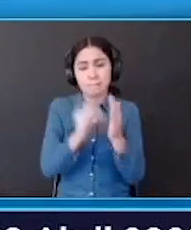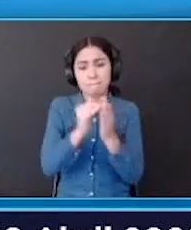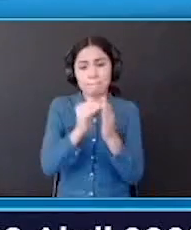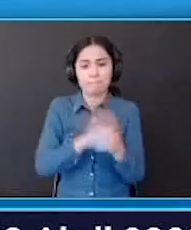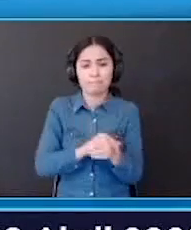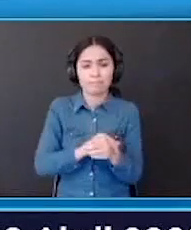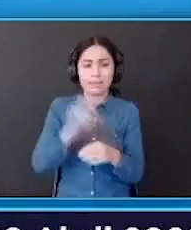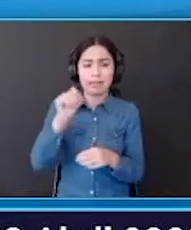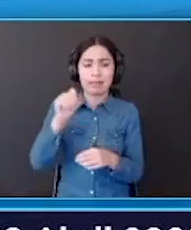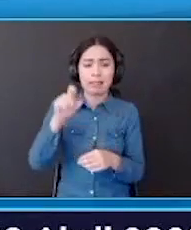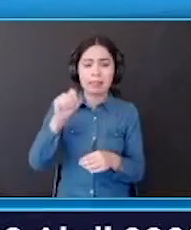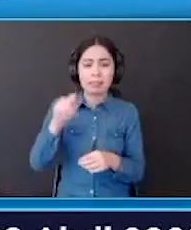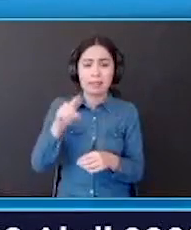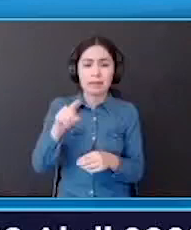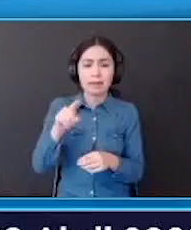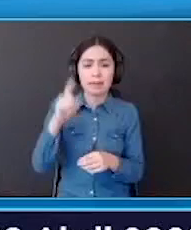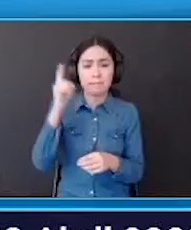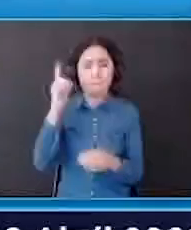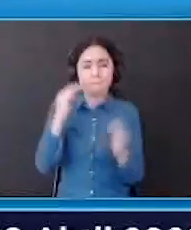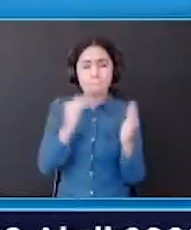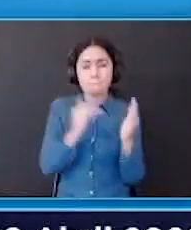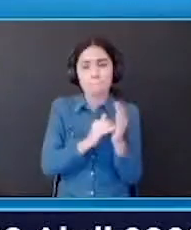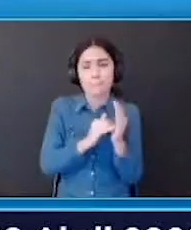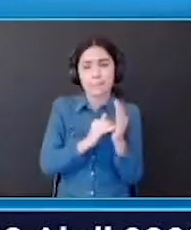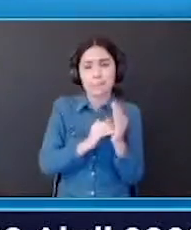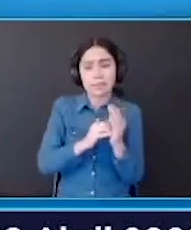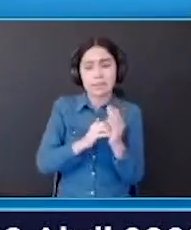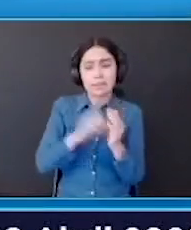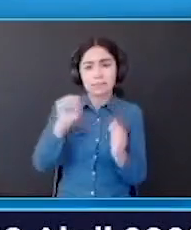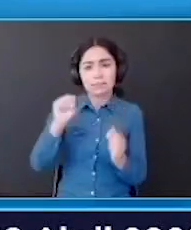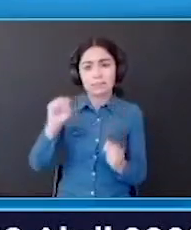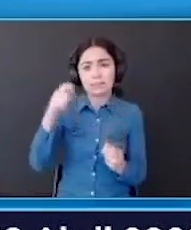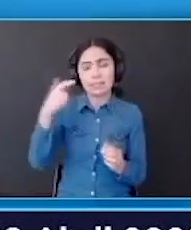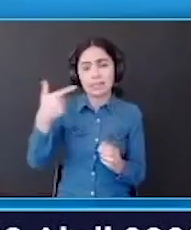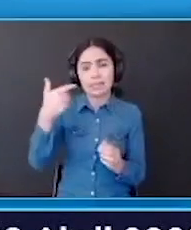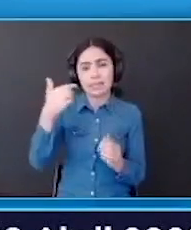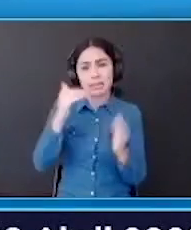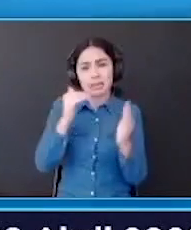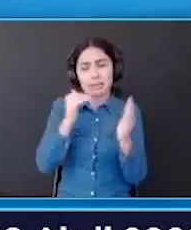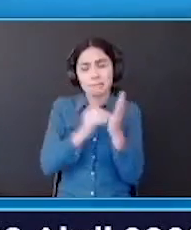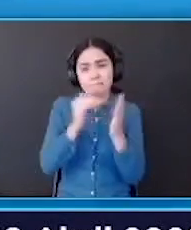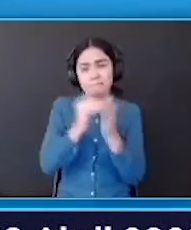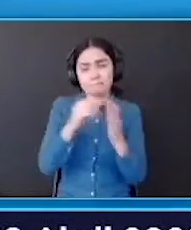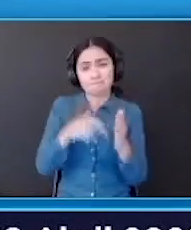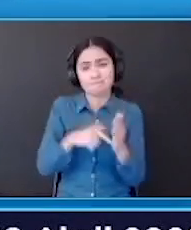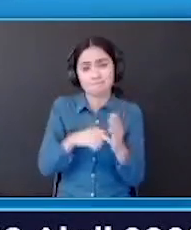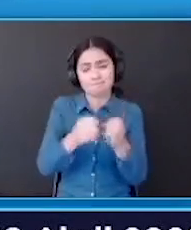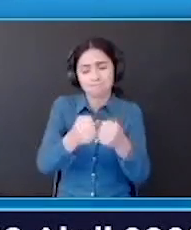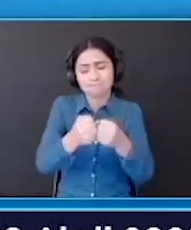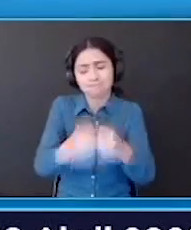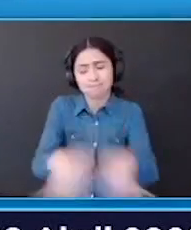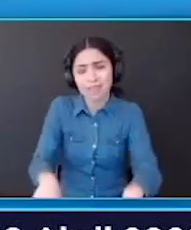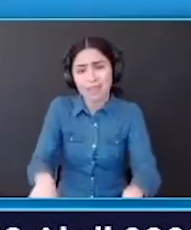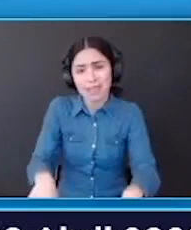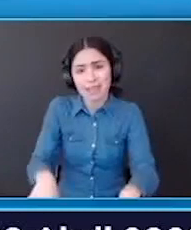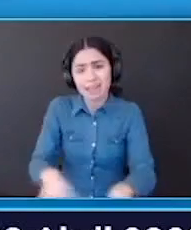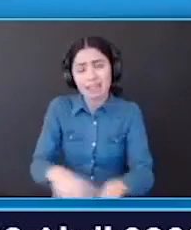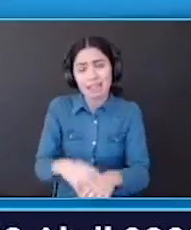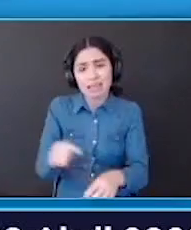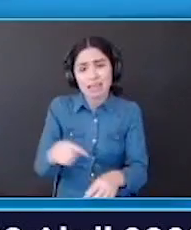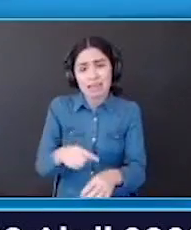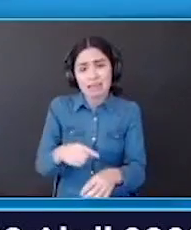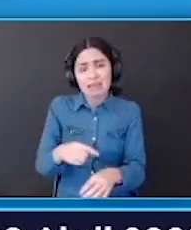1.067 millones de pesos de compensación a la pérdida de ingresos del Estado fruto de